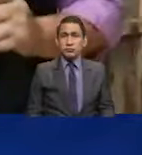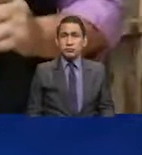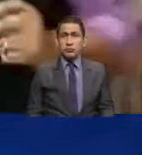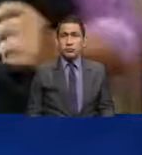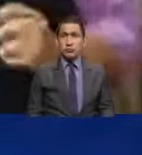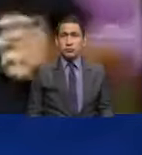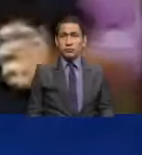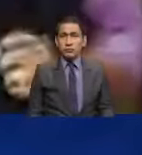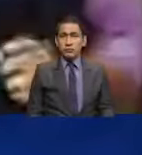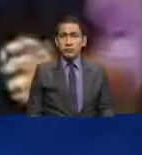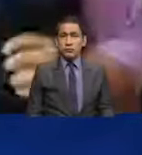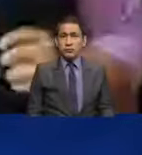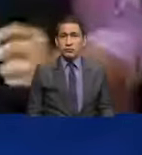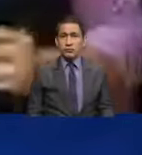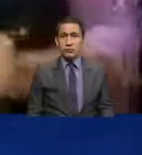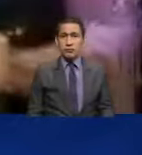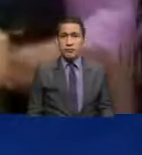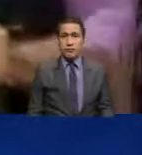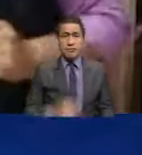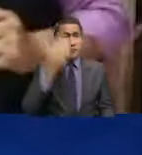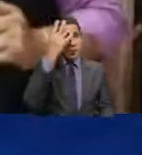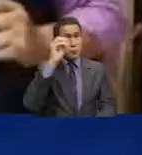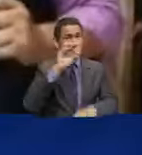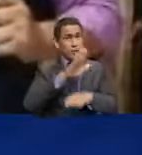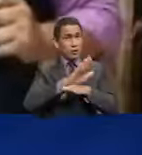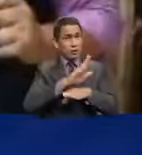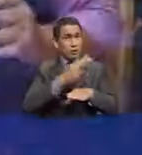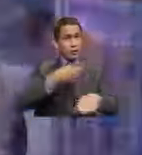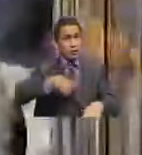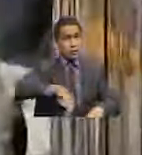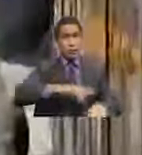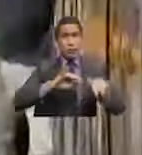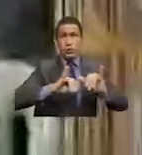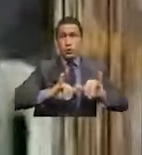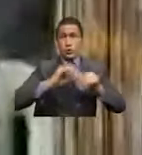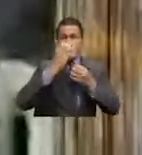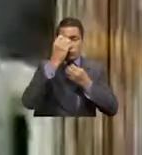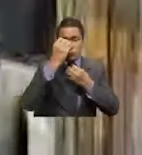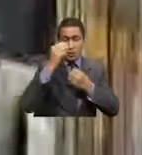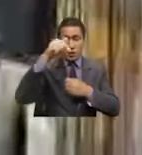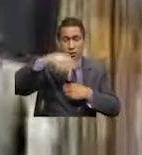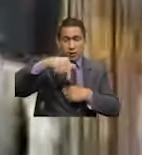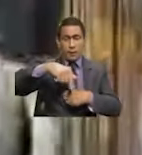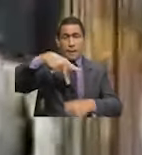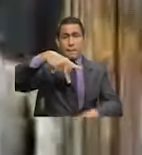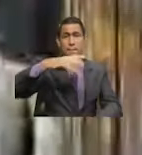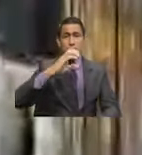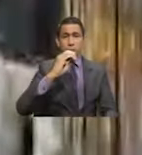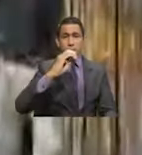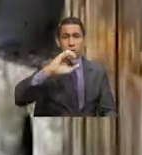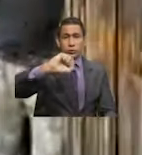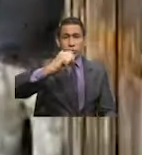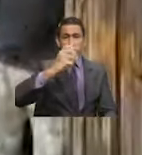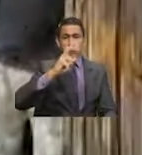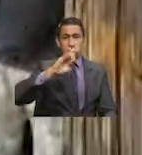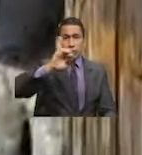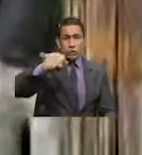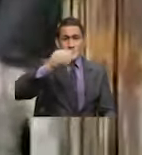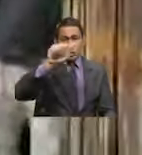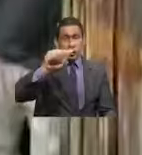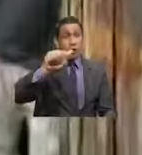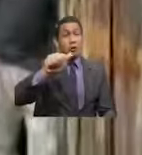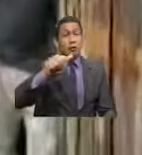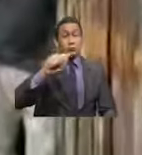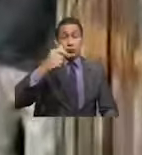¿Qué tal, Caridad? ¿Cómo están, televidentes? Muy buenas tardes. Seguimos en vivo, así es, desde Pozorja, y decirte que sí, han enviado kits alimenticios en